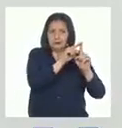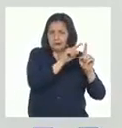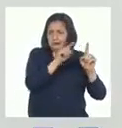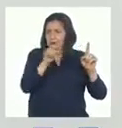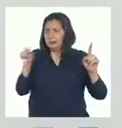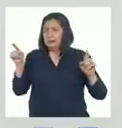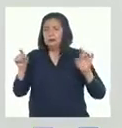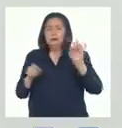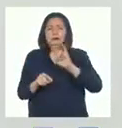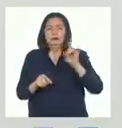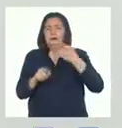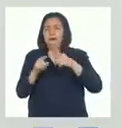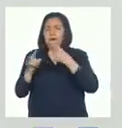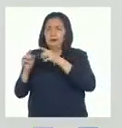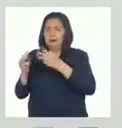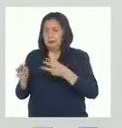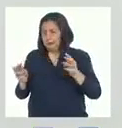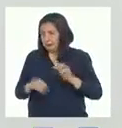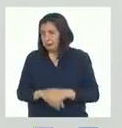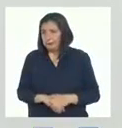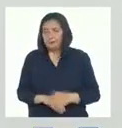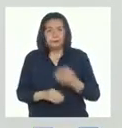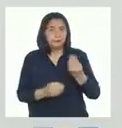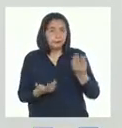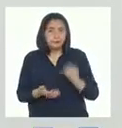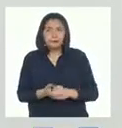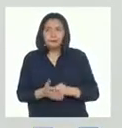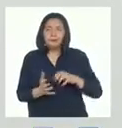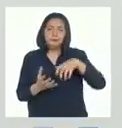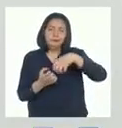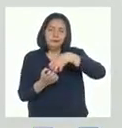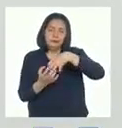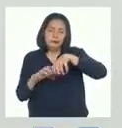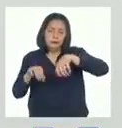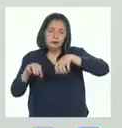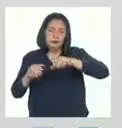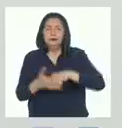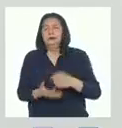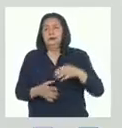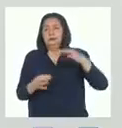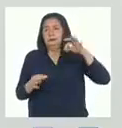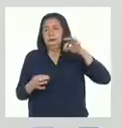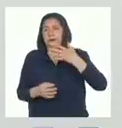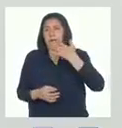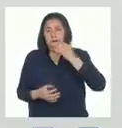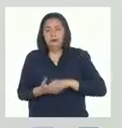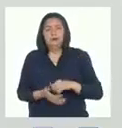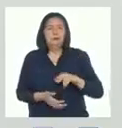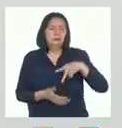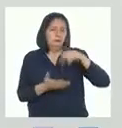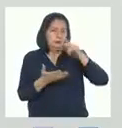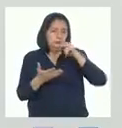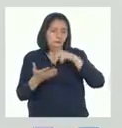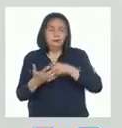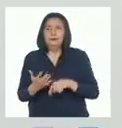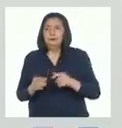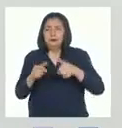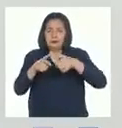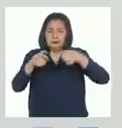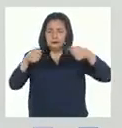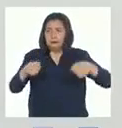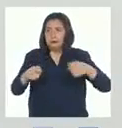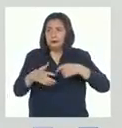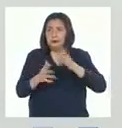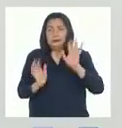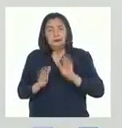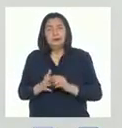tiempo usando diferentes materiales como cartulinas, hojas de color, plumones, cintas